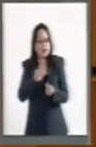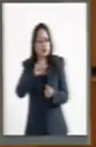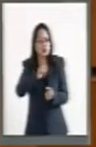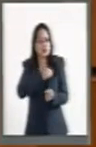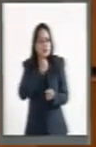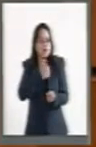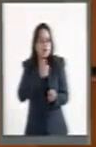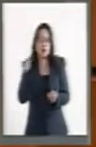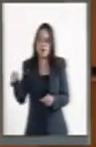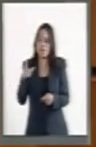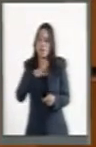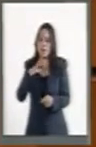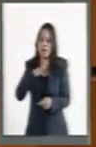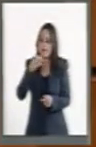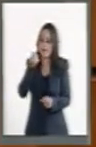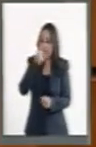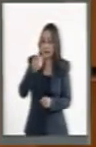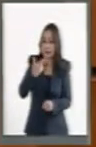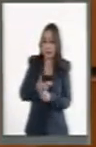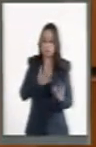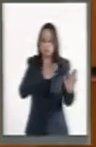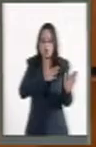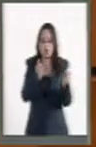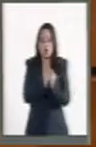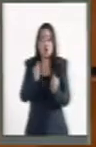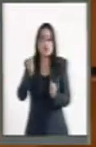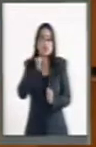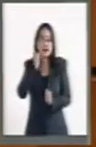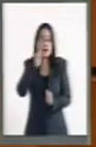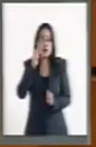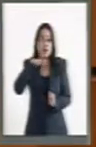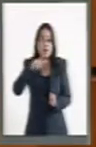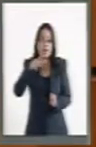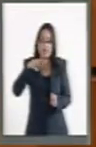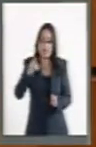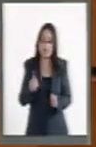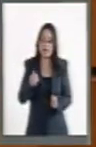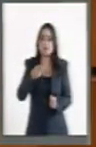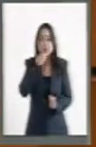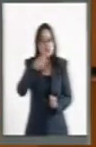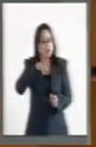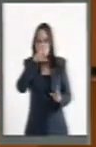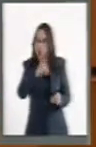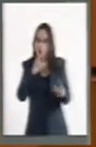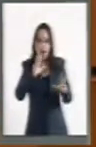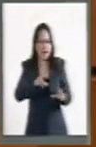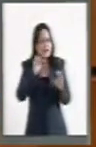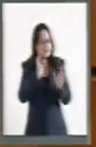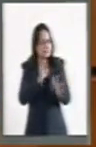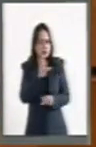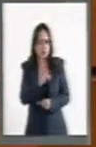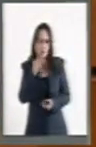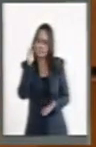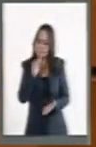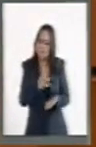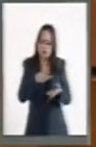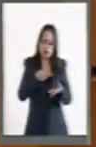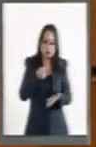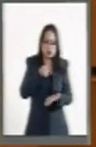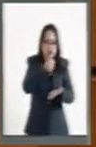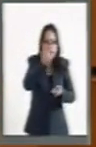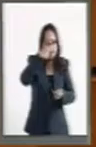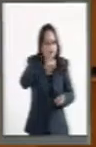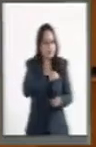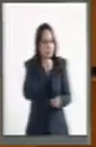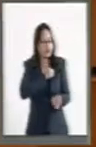Se comprometió públicamente el secretario con la senadora Marqui a que no iba a ser así, que no iba a disminuir el presupuesto en